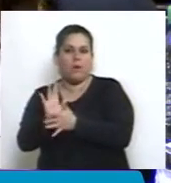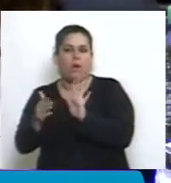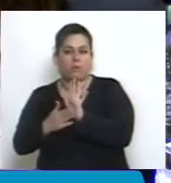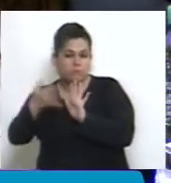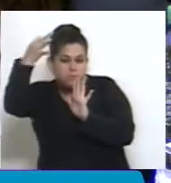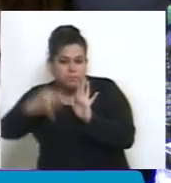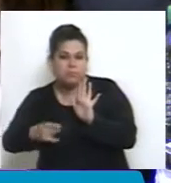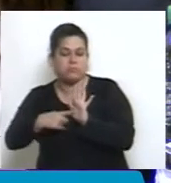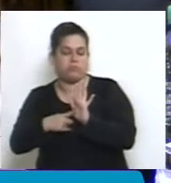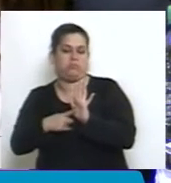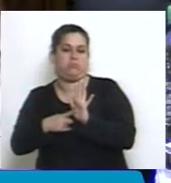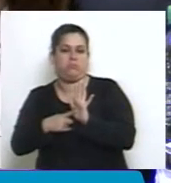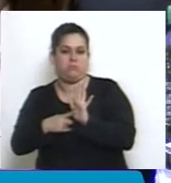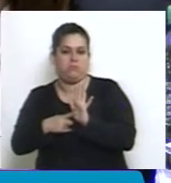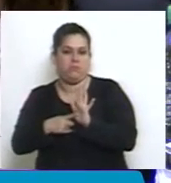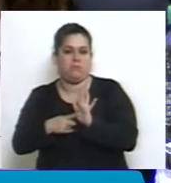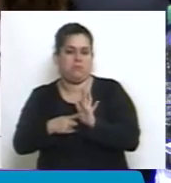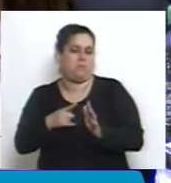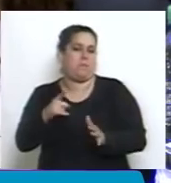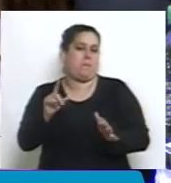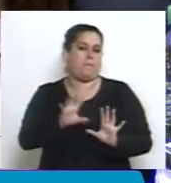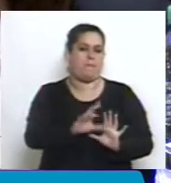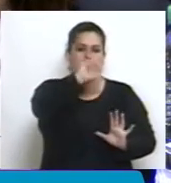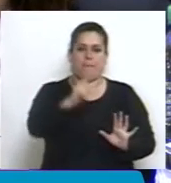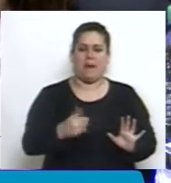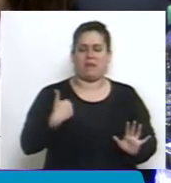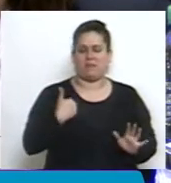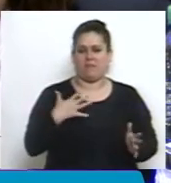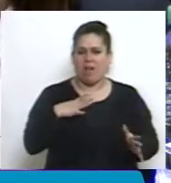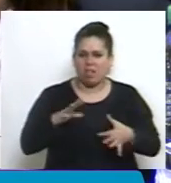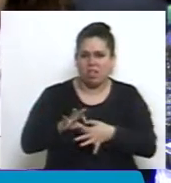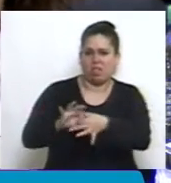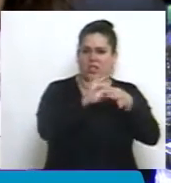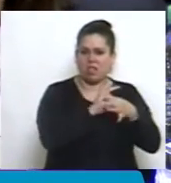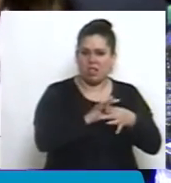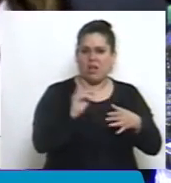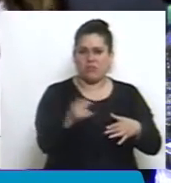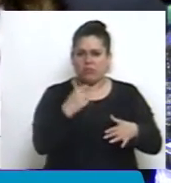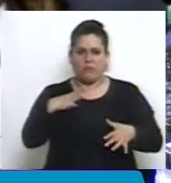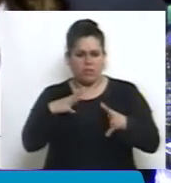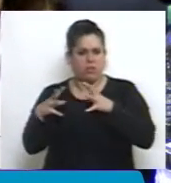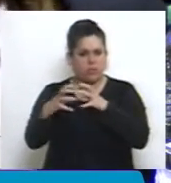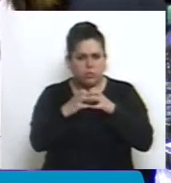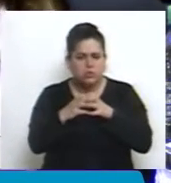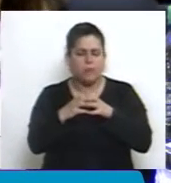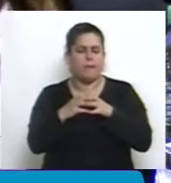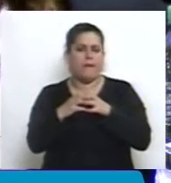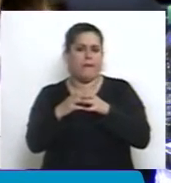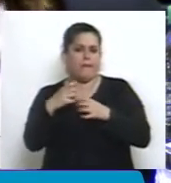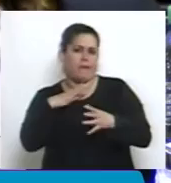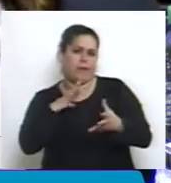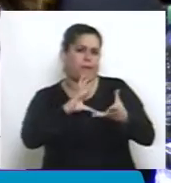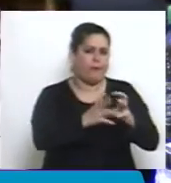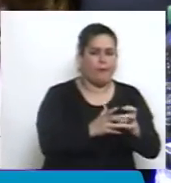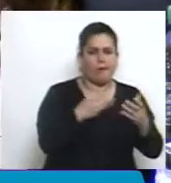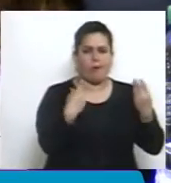unitario. Este es un presupuesto que discutimos el fondo y también discutimos la forma en que lo